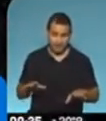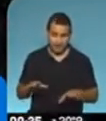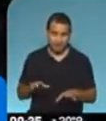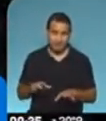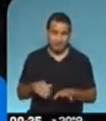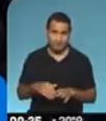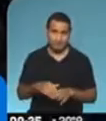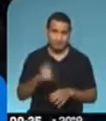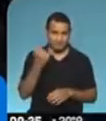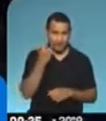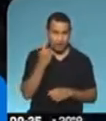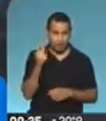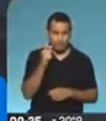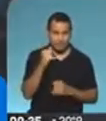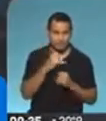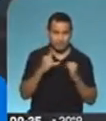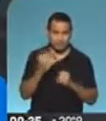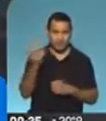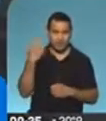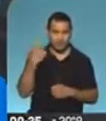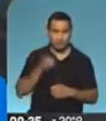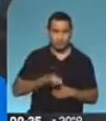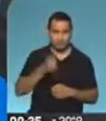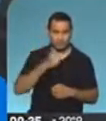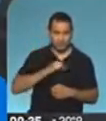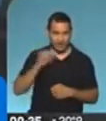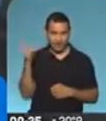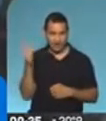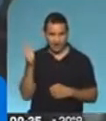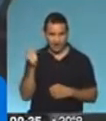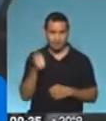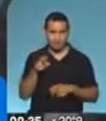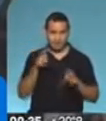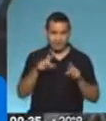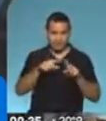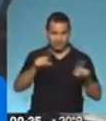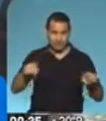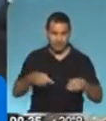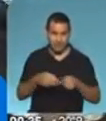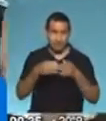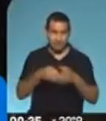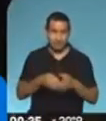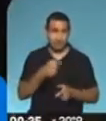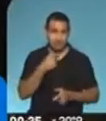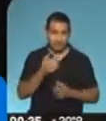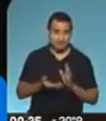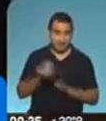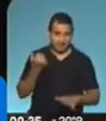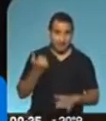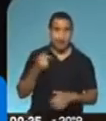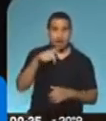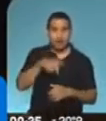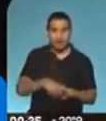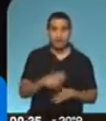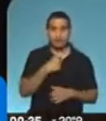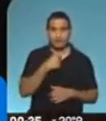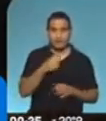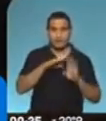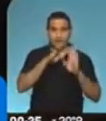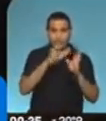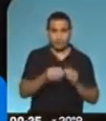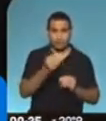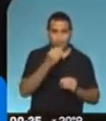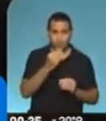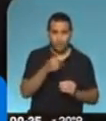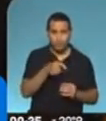hace un mes y medio ganamos un fallo judicial por la pileta, que también querían sacarnos. Ahora van por el comedor autogestionado,